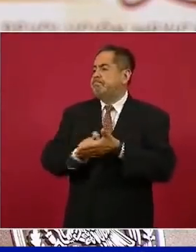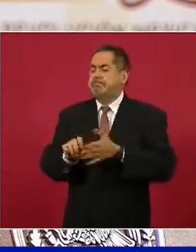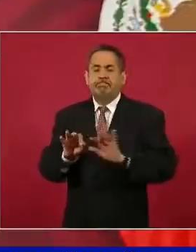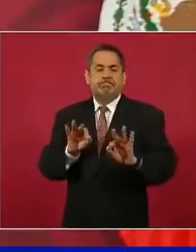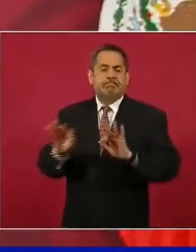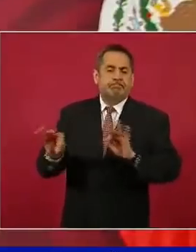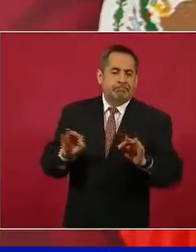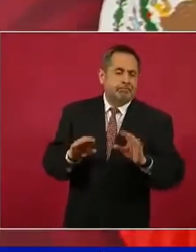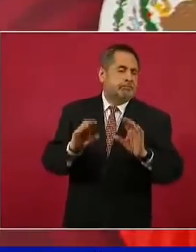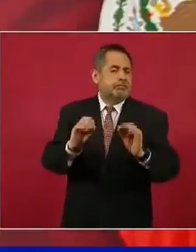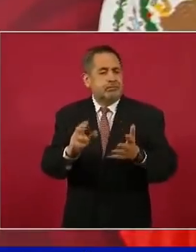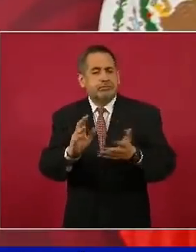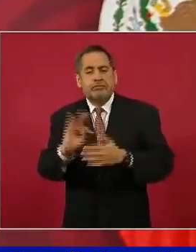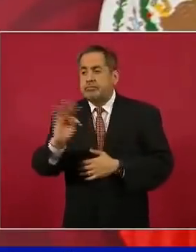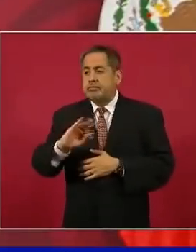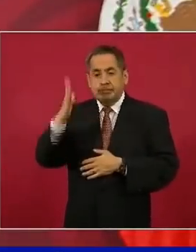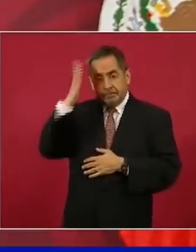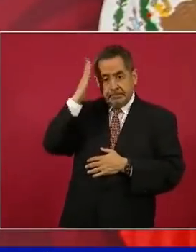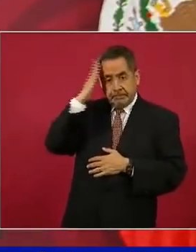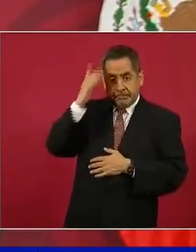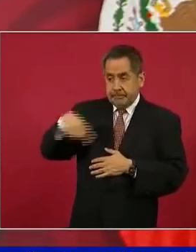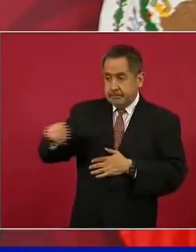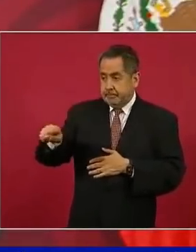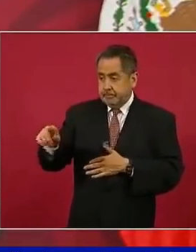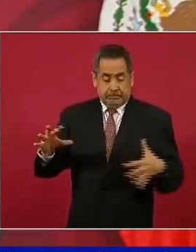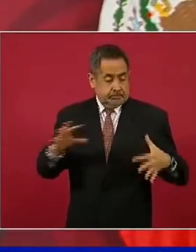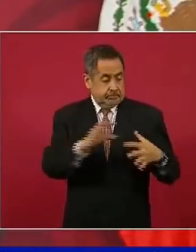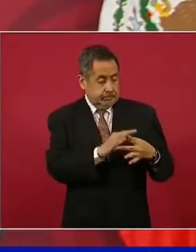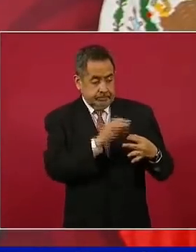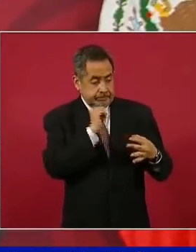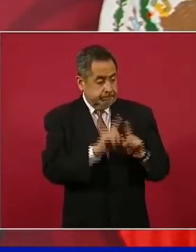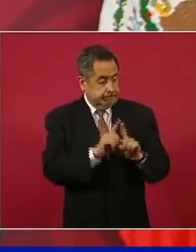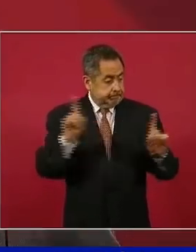que no tienen pensamiento conservador.